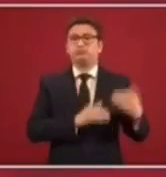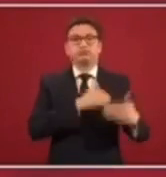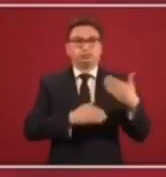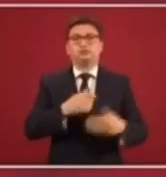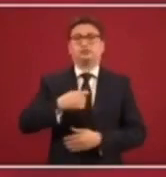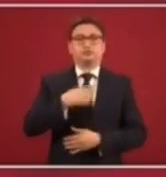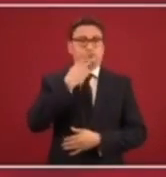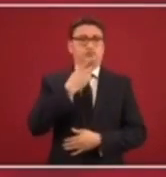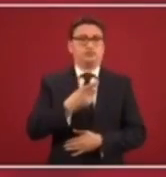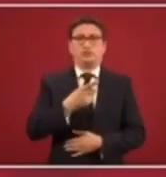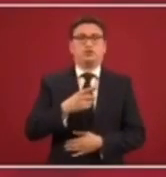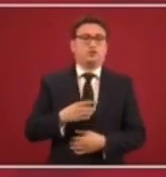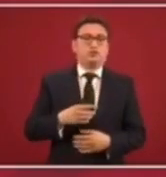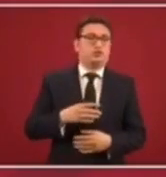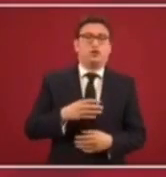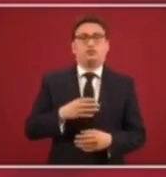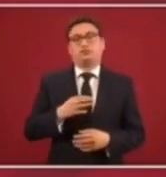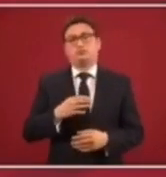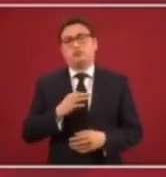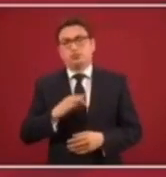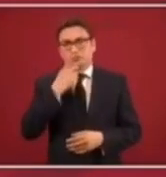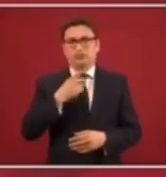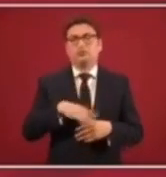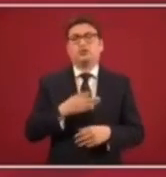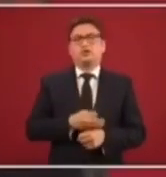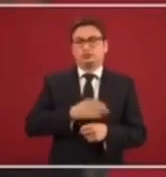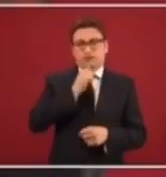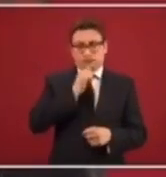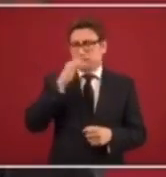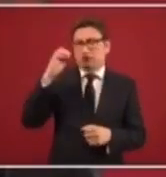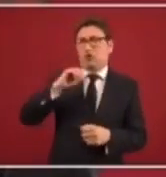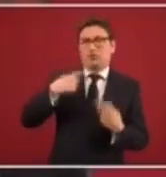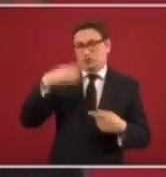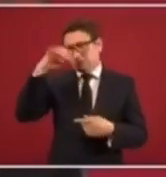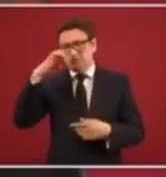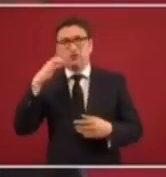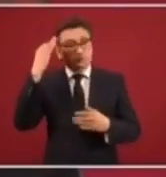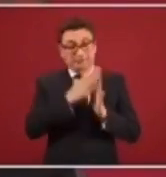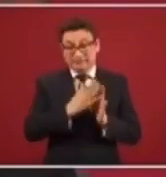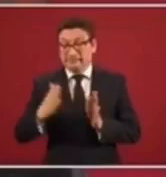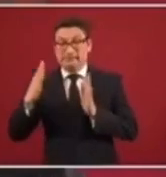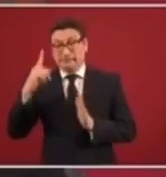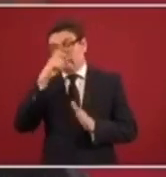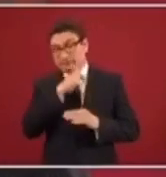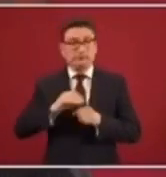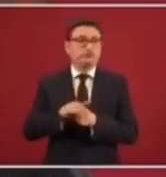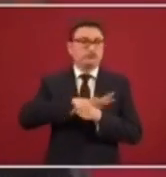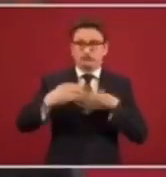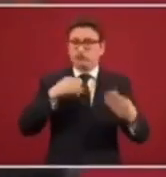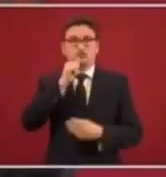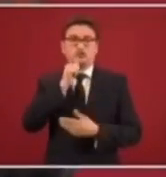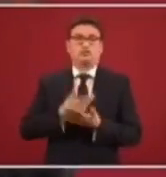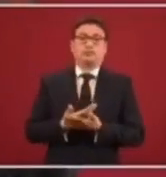diría, aunque todavía no estamos en lo que, según los especialistas, va a ser la etapa difícil,